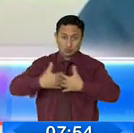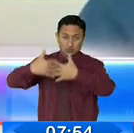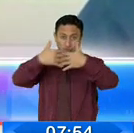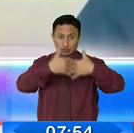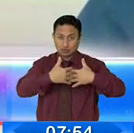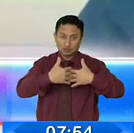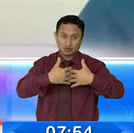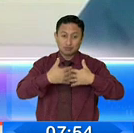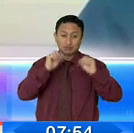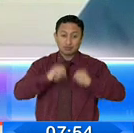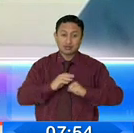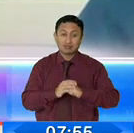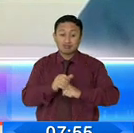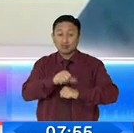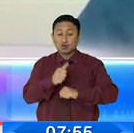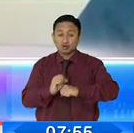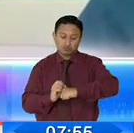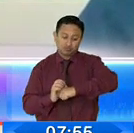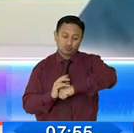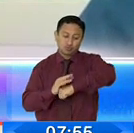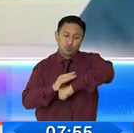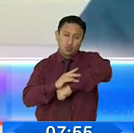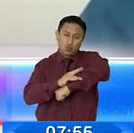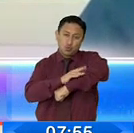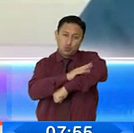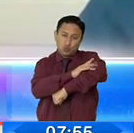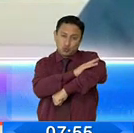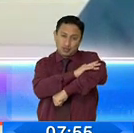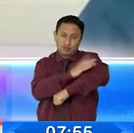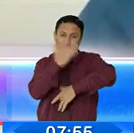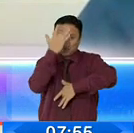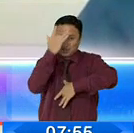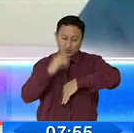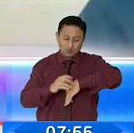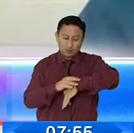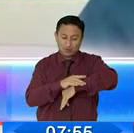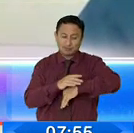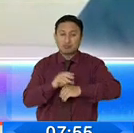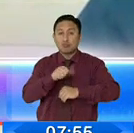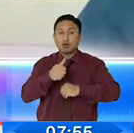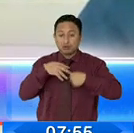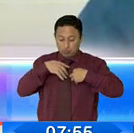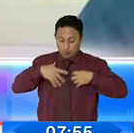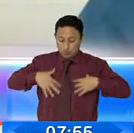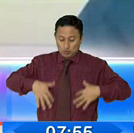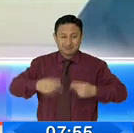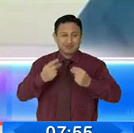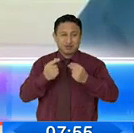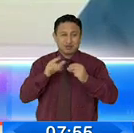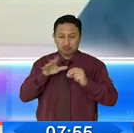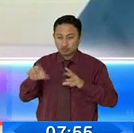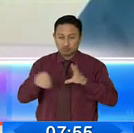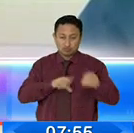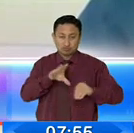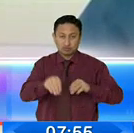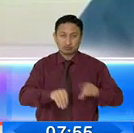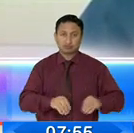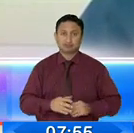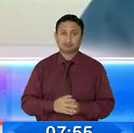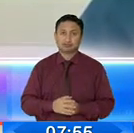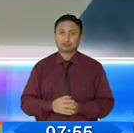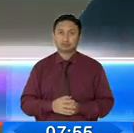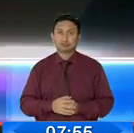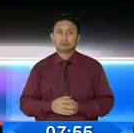pueden invadir a los tejidos cercanos o viajar a tejidos aislados, órganos aislados como el